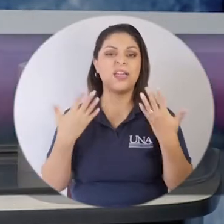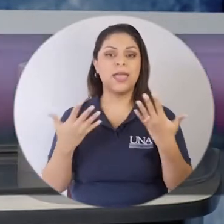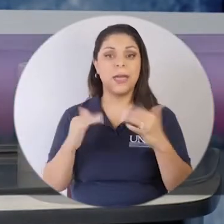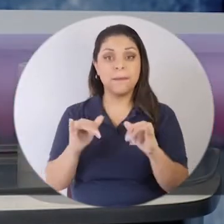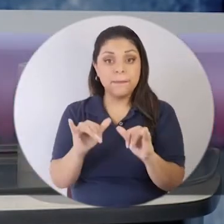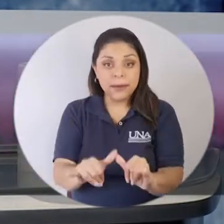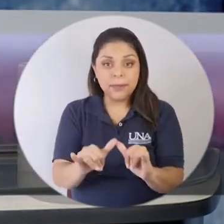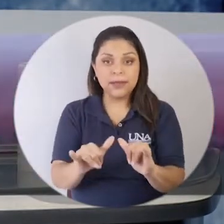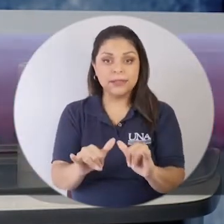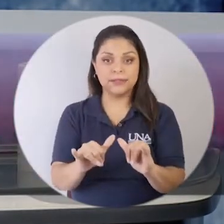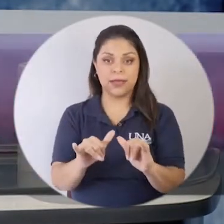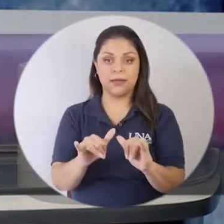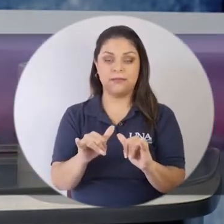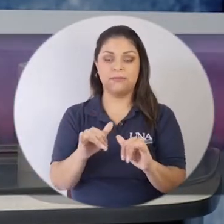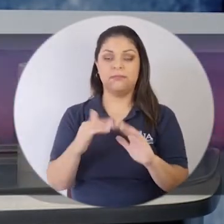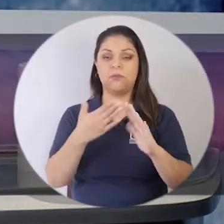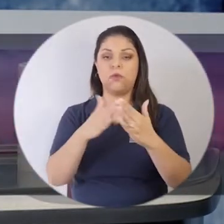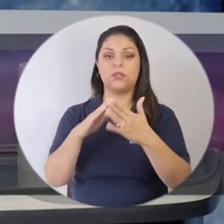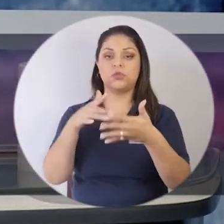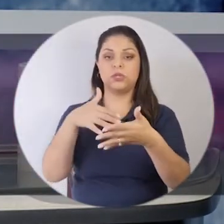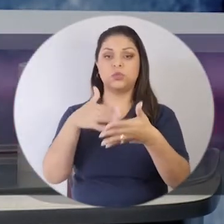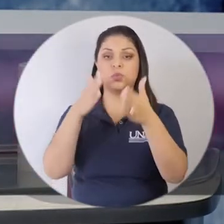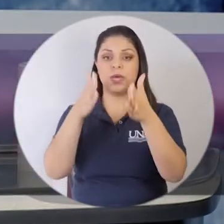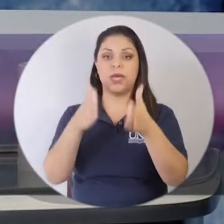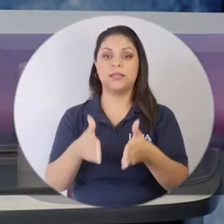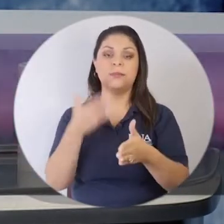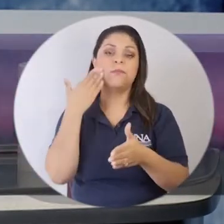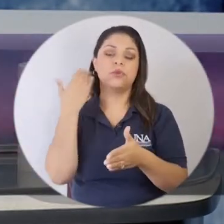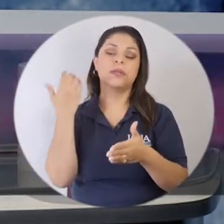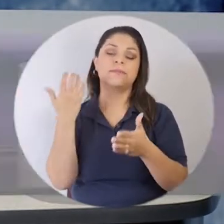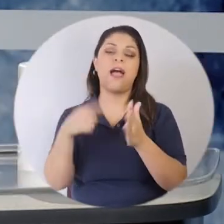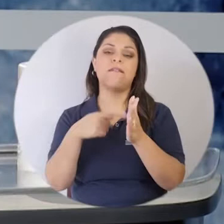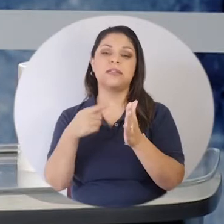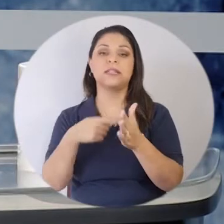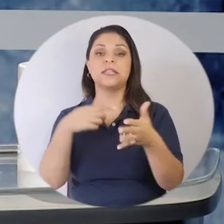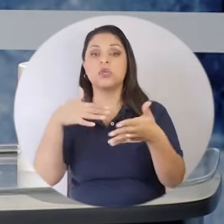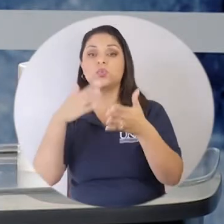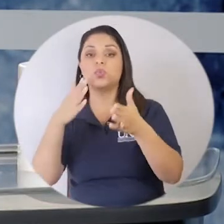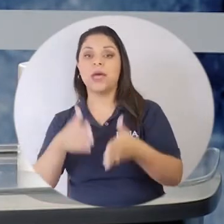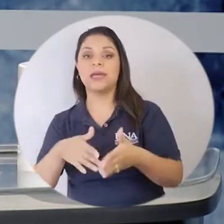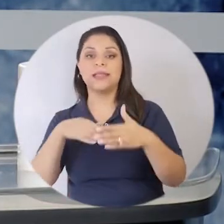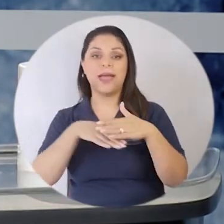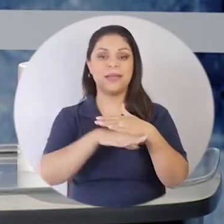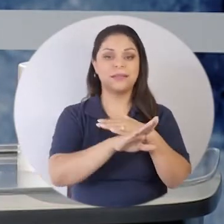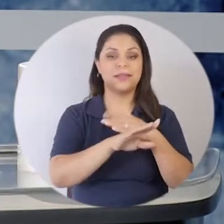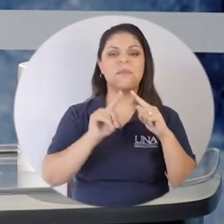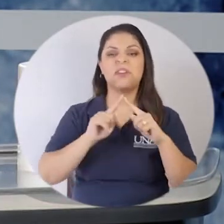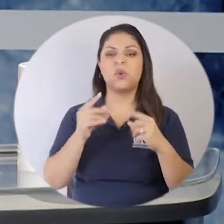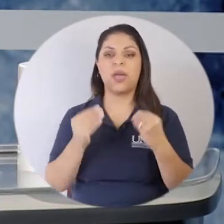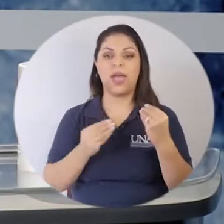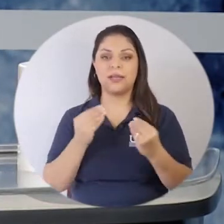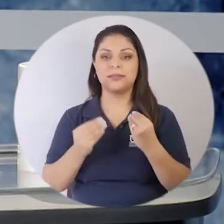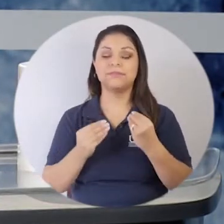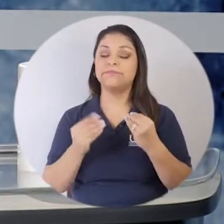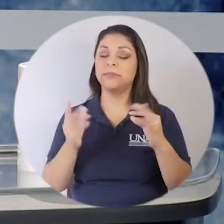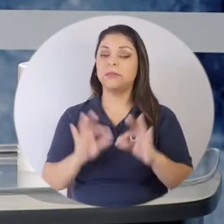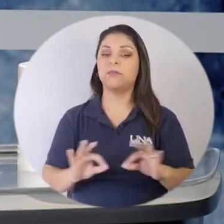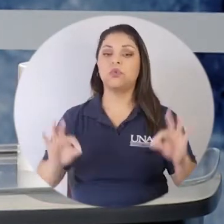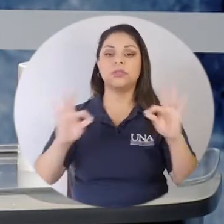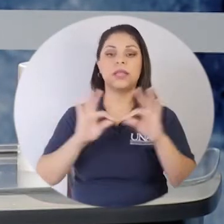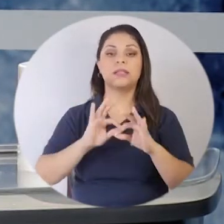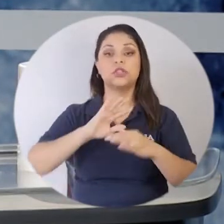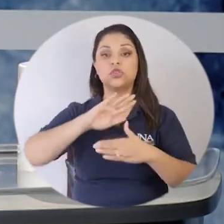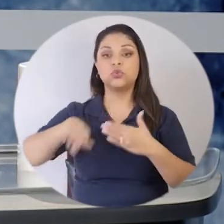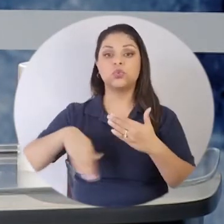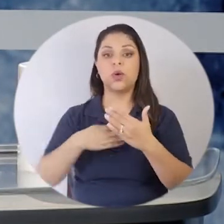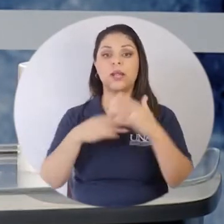la permanencia de la población estudiantil, porque en ocasiones, bueno, ya el estudiante ingresa, pero ¿qué hacemos, verdad? Y es muy importante que todas las